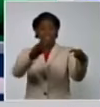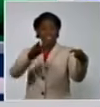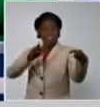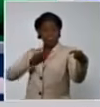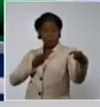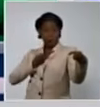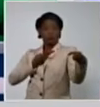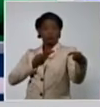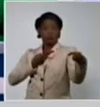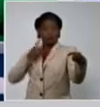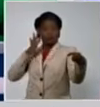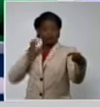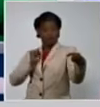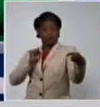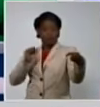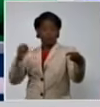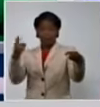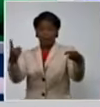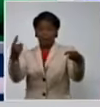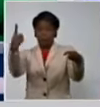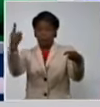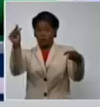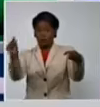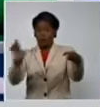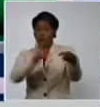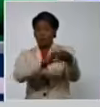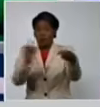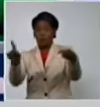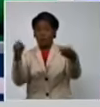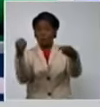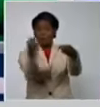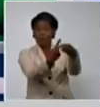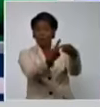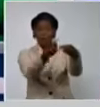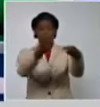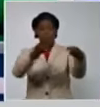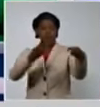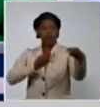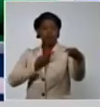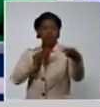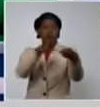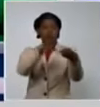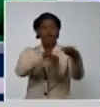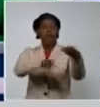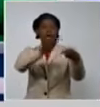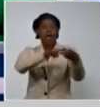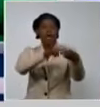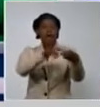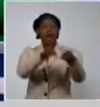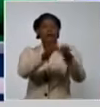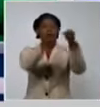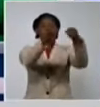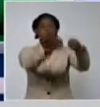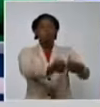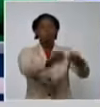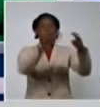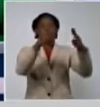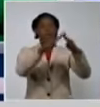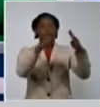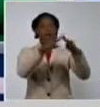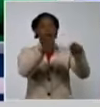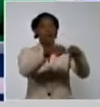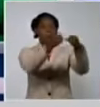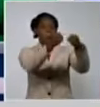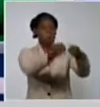Habana se aíslan en su domicilio, no se aíslan, se hace un ingreso